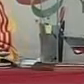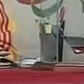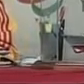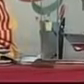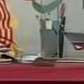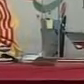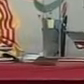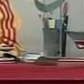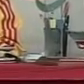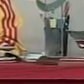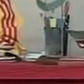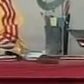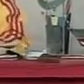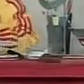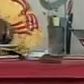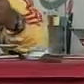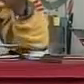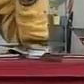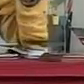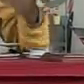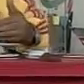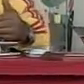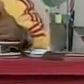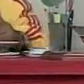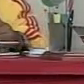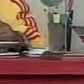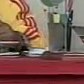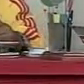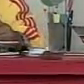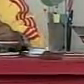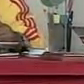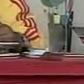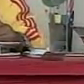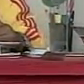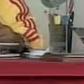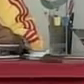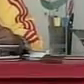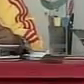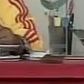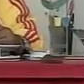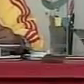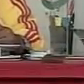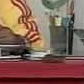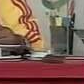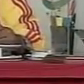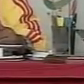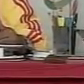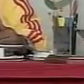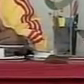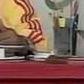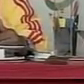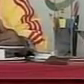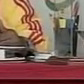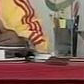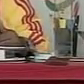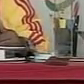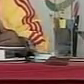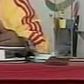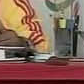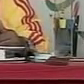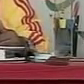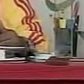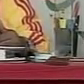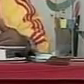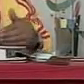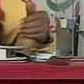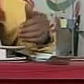responsabilidades aquí ya tenemos El secretariado Ejecutivo y aspiramos que con este jefe que tenemos ahora